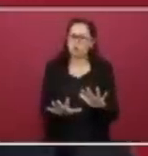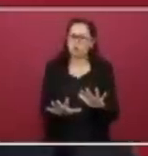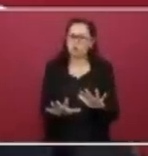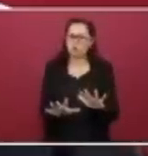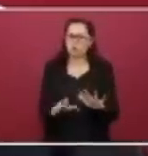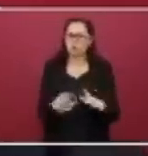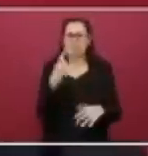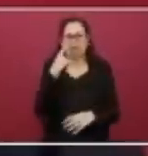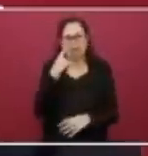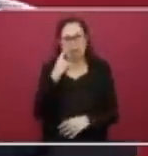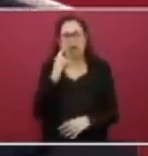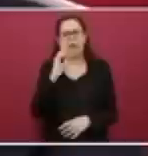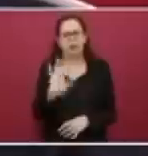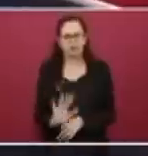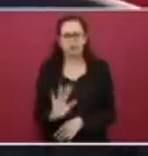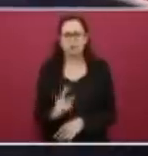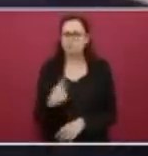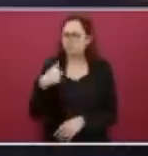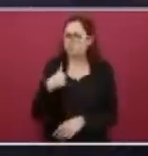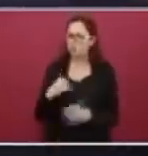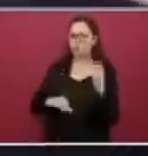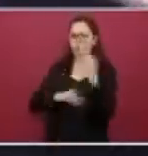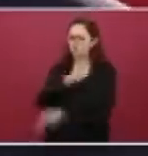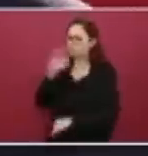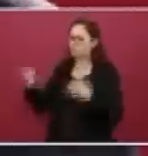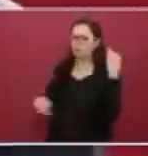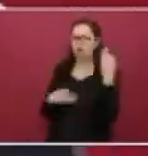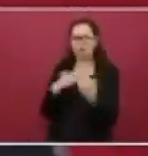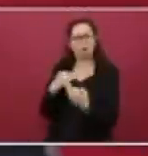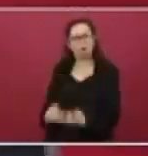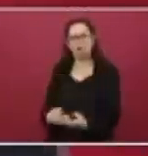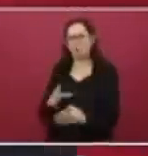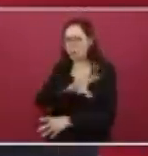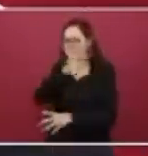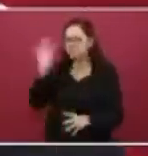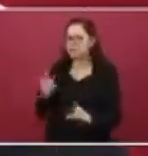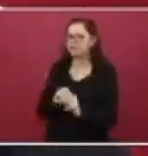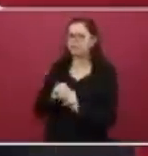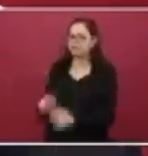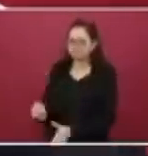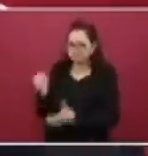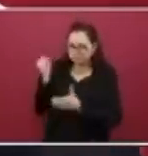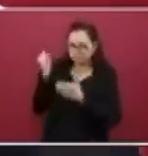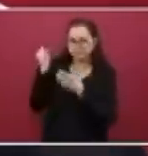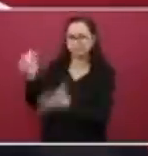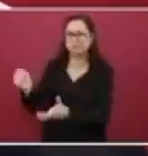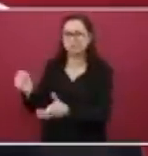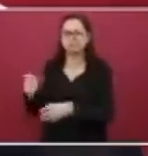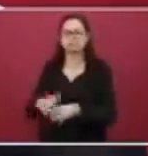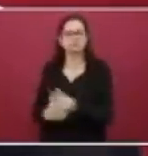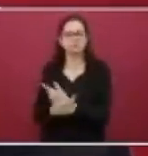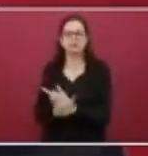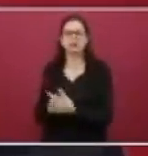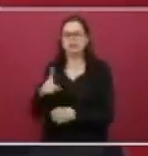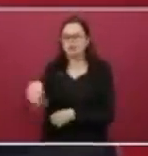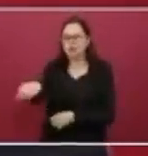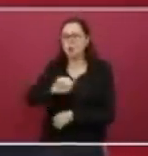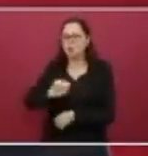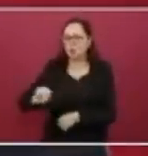a poner todo si al mercado vamos ahora a que las guarderías